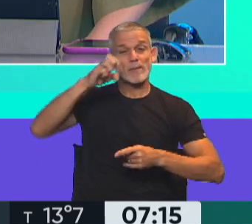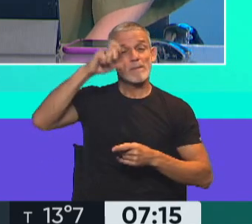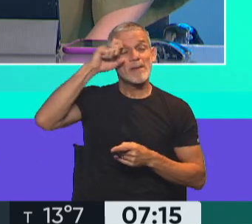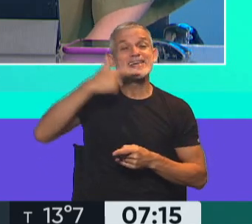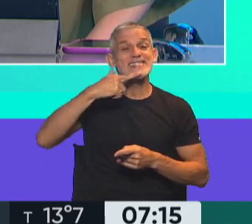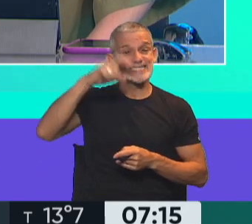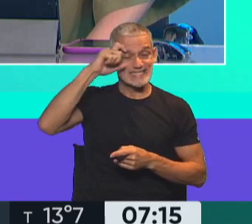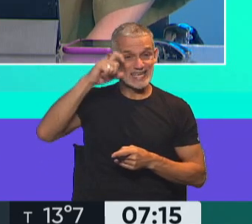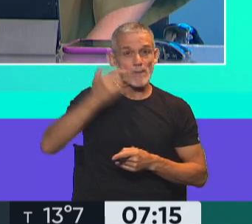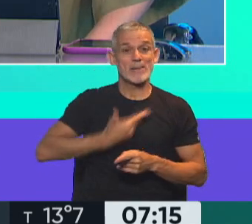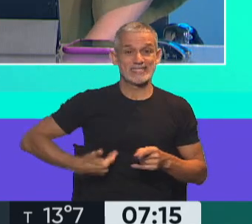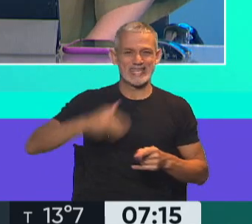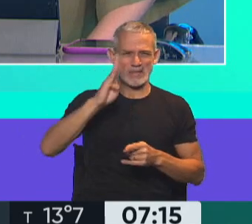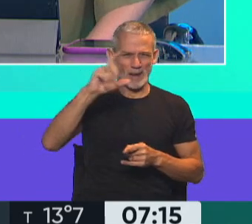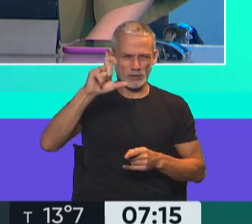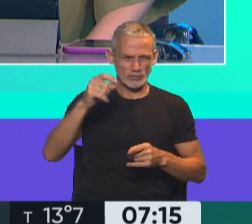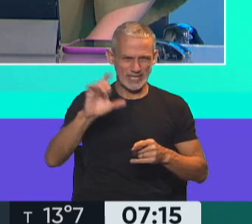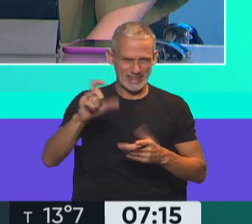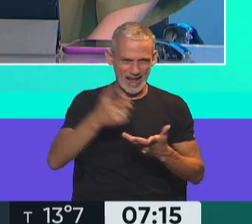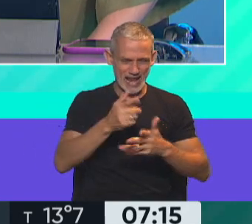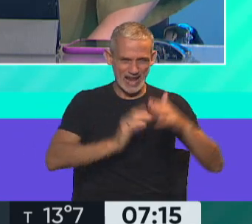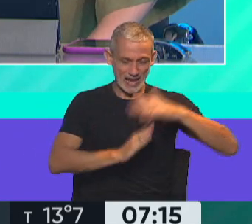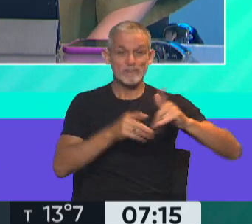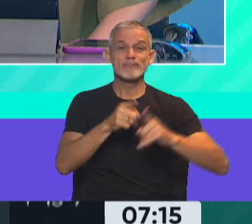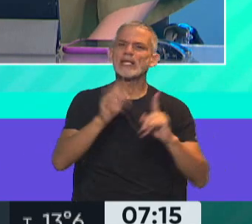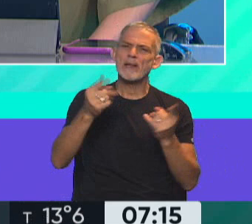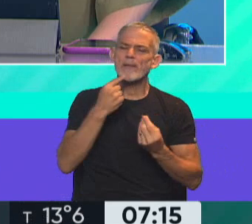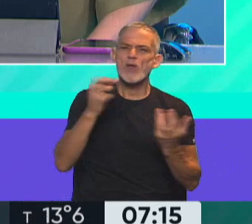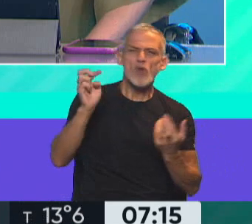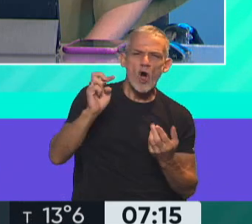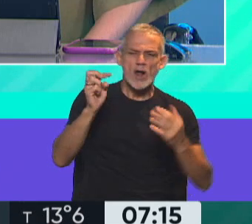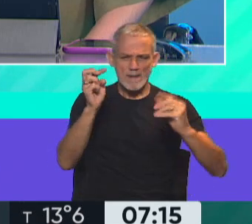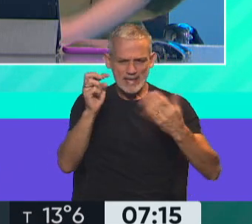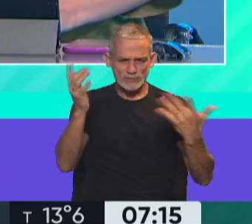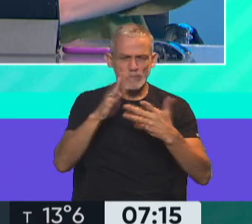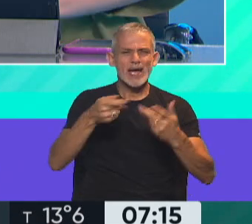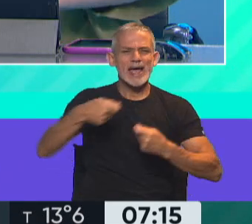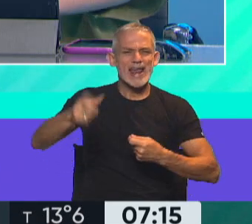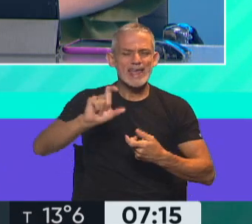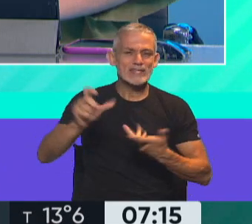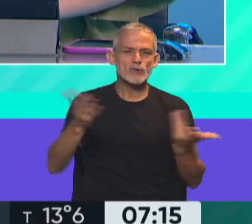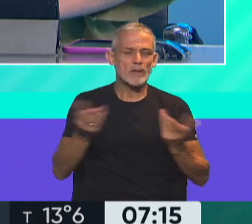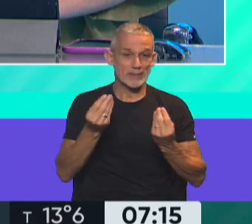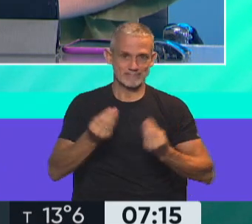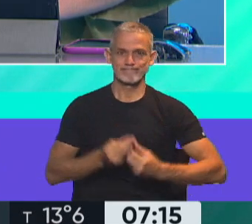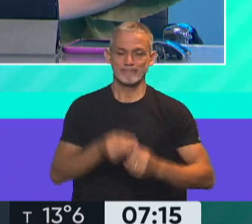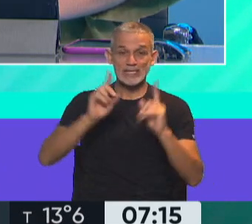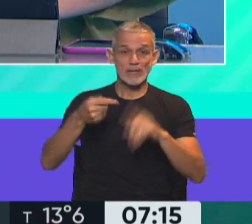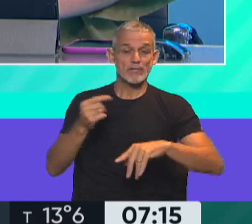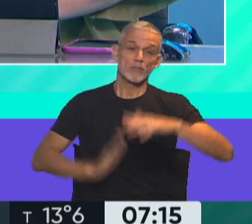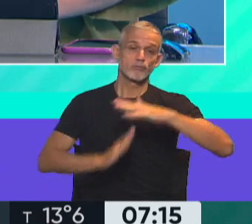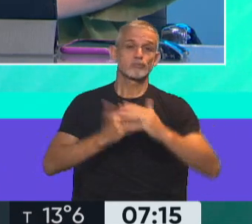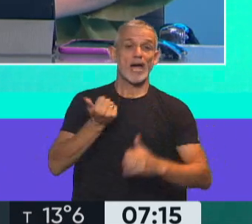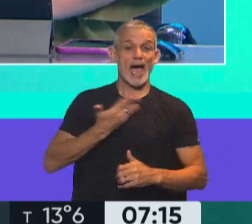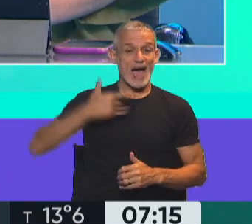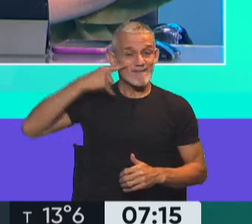el presidente del Banco Central, porque también hay muchas dudas de qué va a pasar con el dólar, con los créditos. Y también va a estar la titular de la